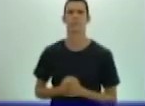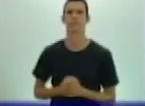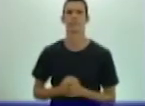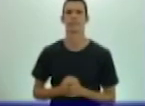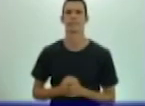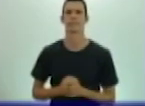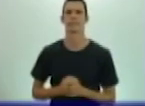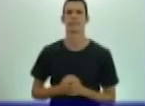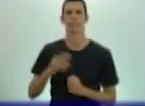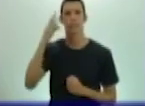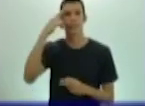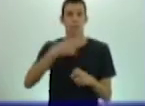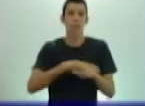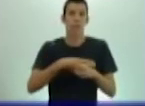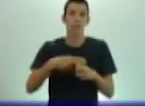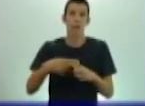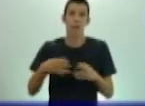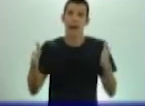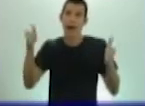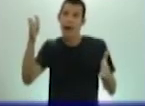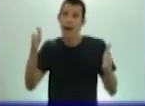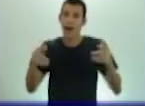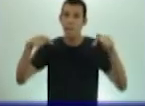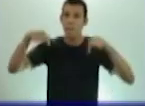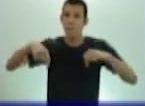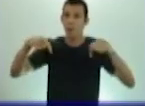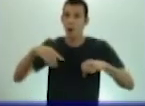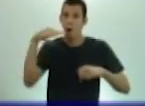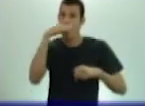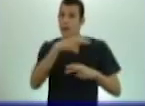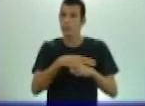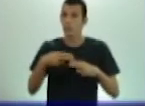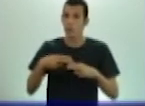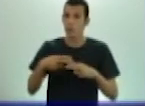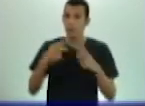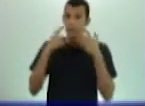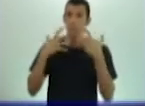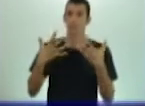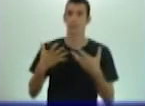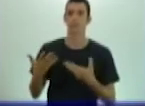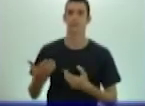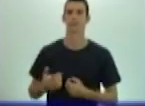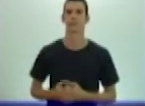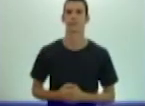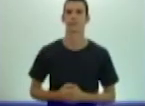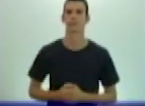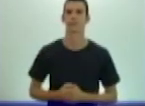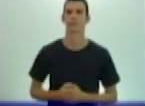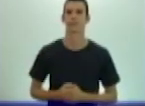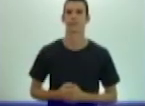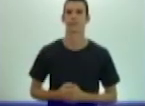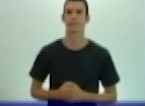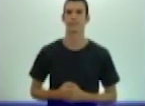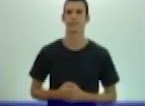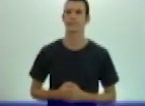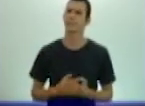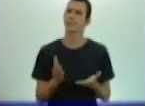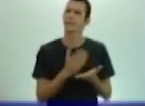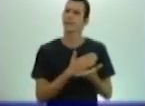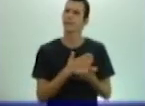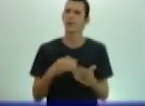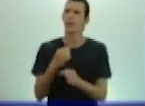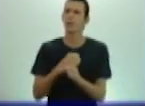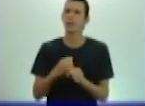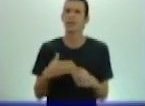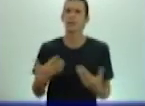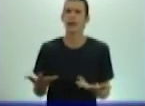la historia y de la época contemporánea. Vamos a estar trabajando con la bibliografía, el libro de